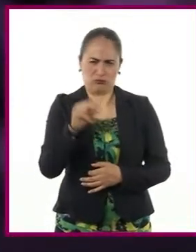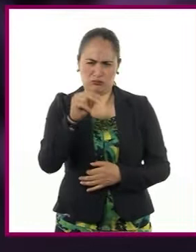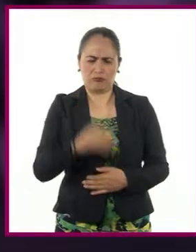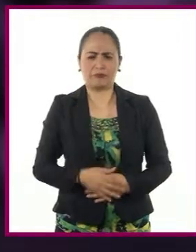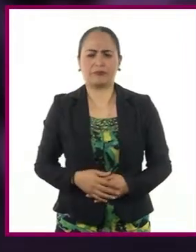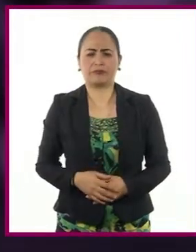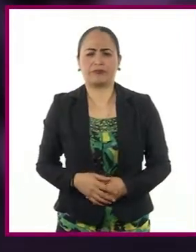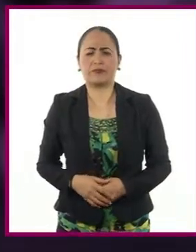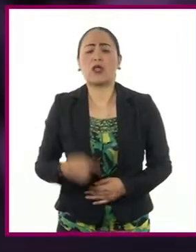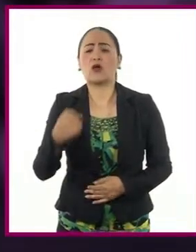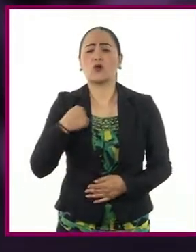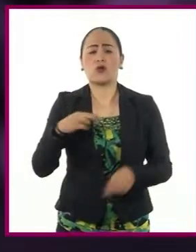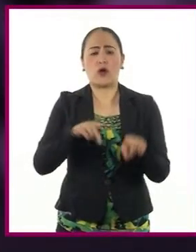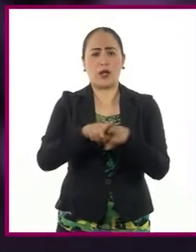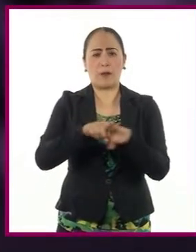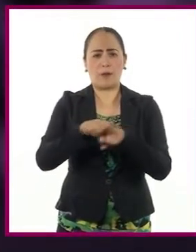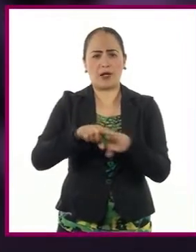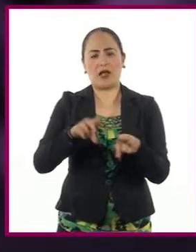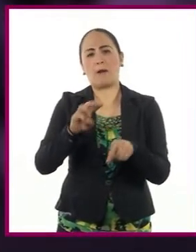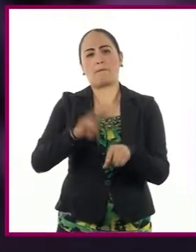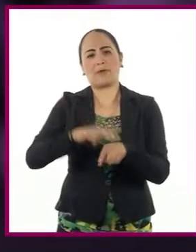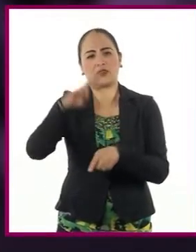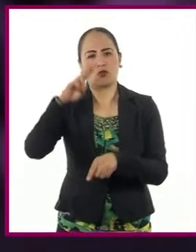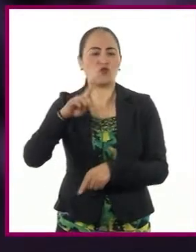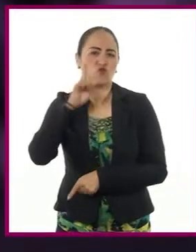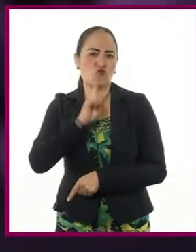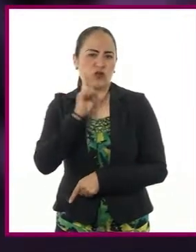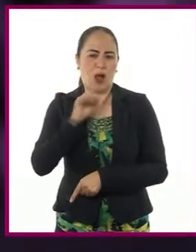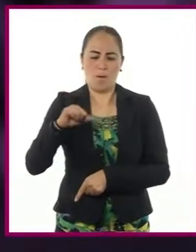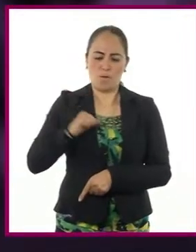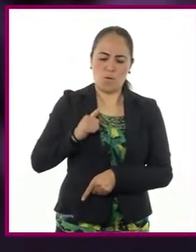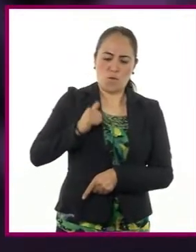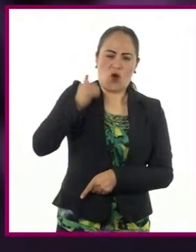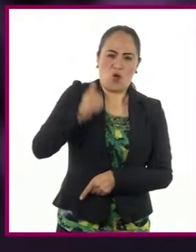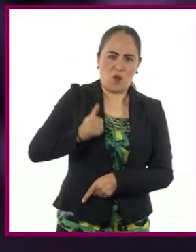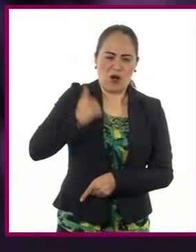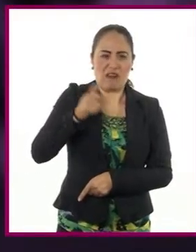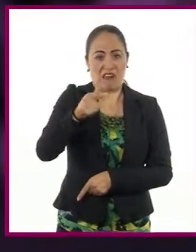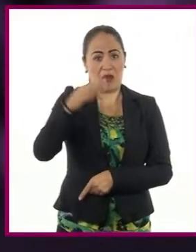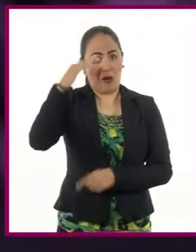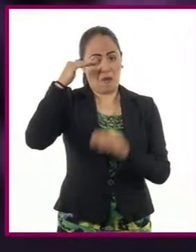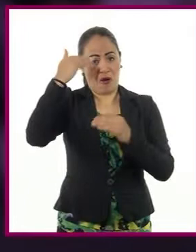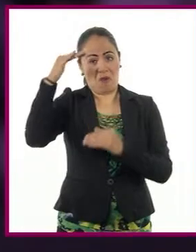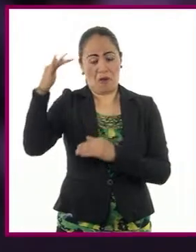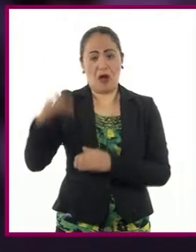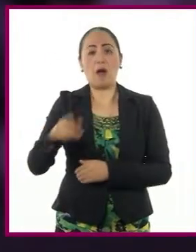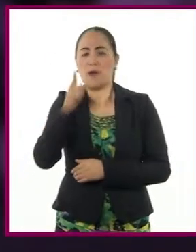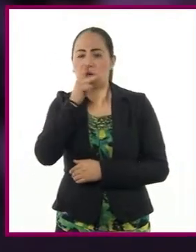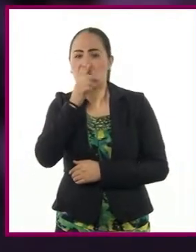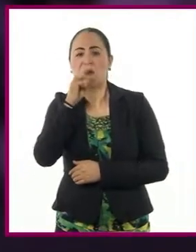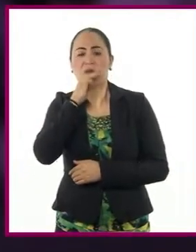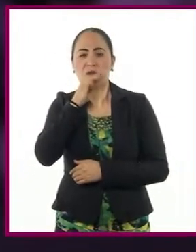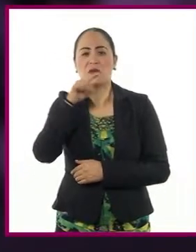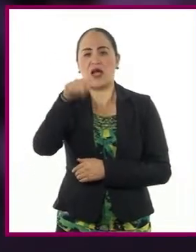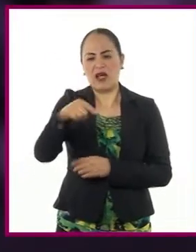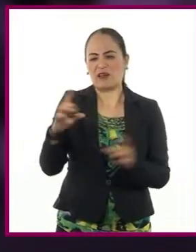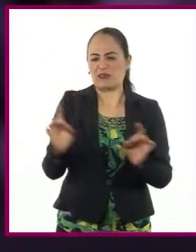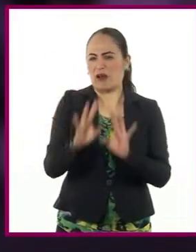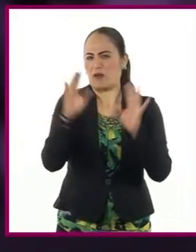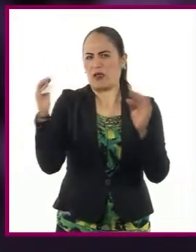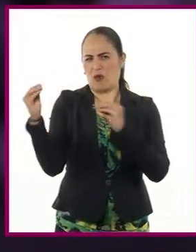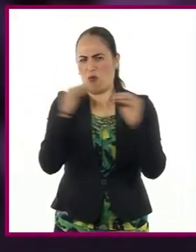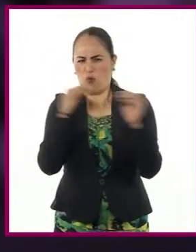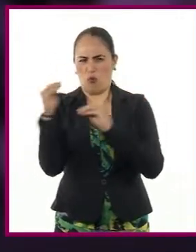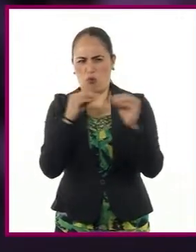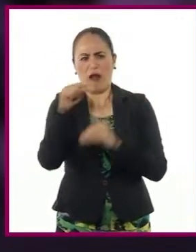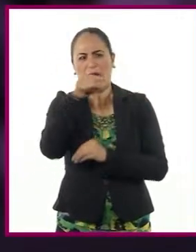Tengo una hermana mayor que se aprovecha de las situaciones y con el pretexto de que es la más grande, mis papás le dan la razón siempre que tenemos conflictos,